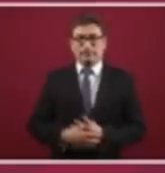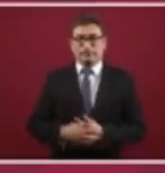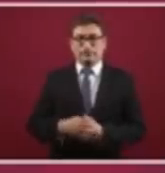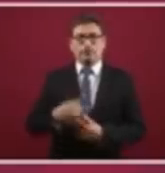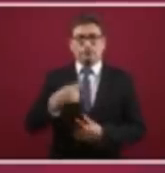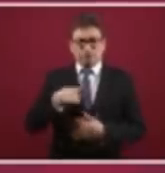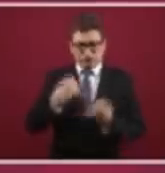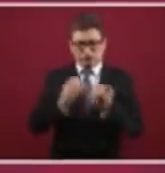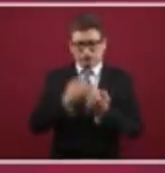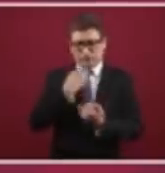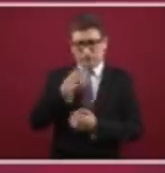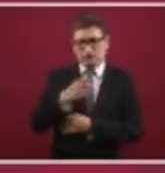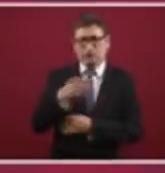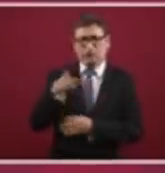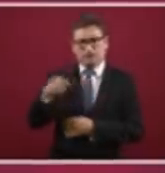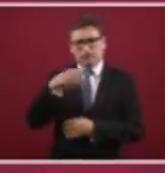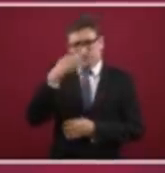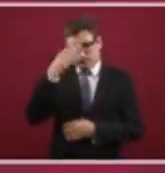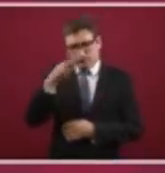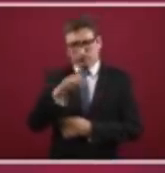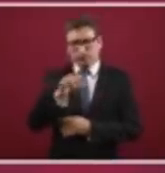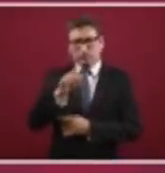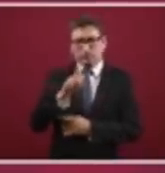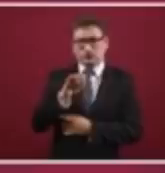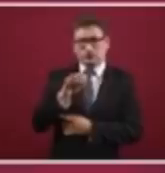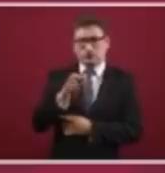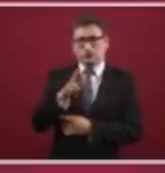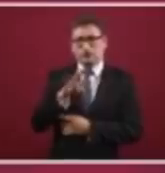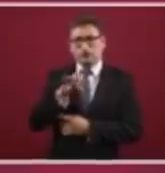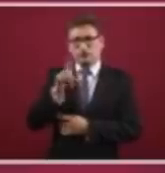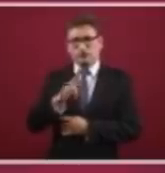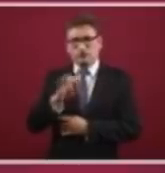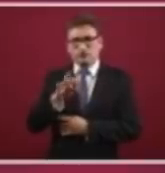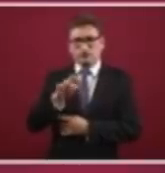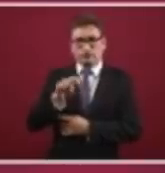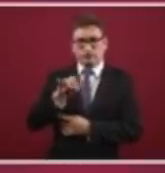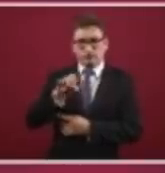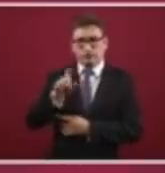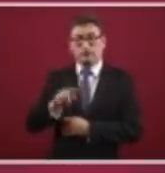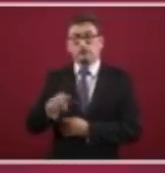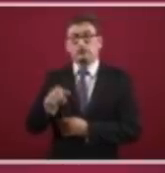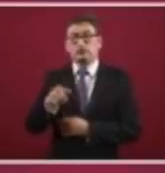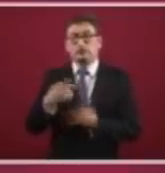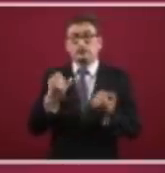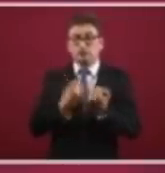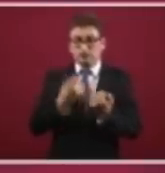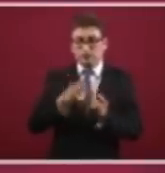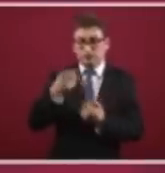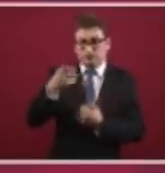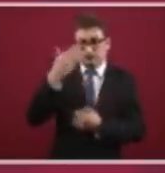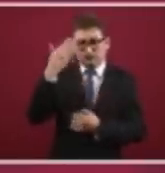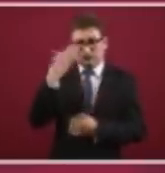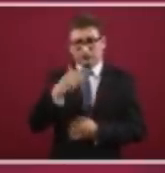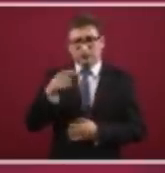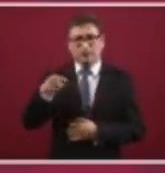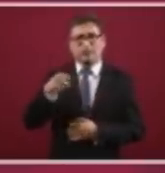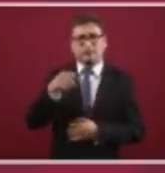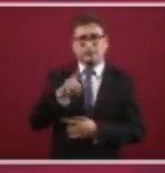adolfo ruiz cortines y desde luego lázaro cárdenas